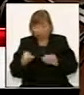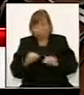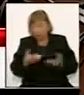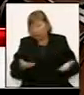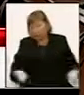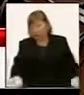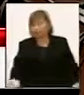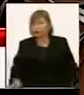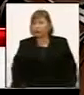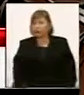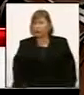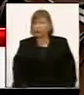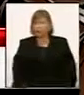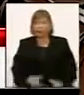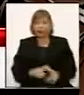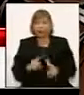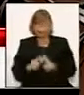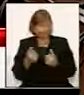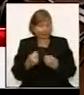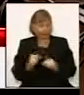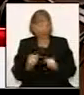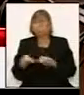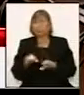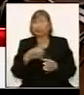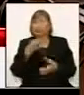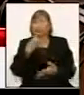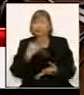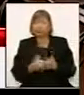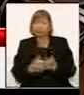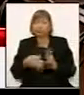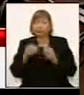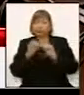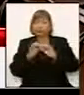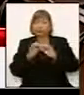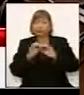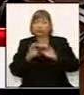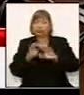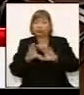son cuestiones que más o menos nos va a ir vislumbrando